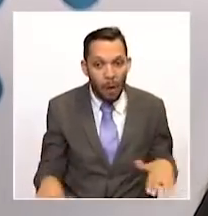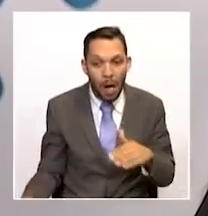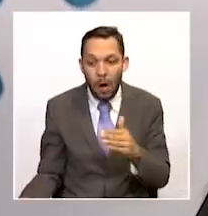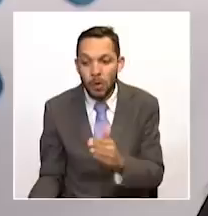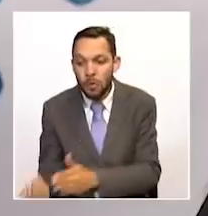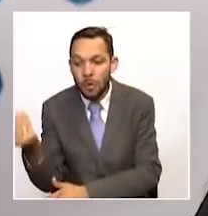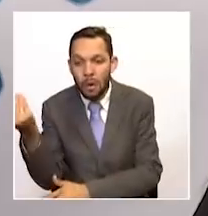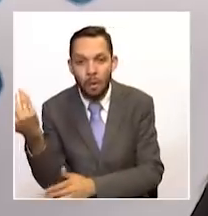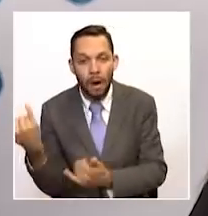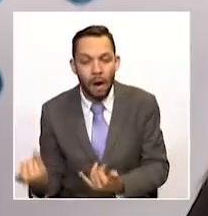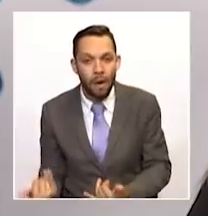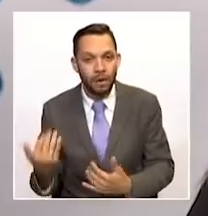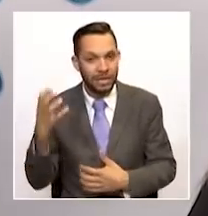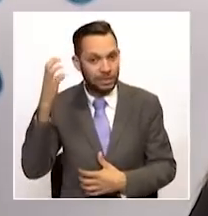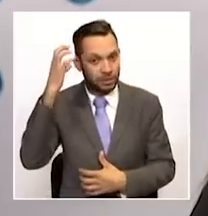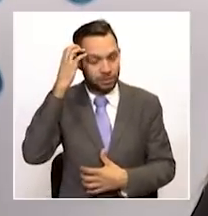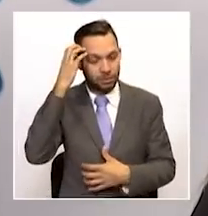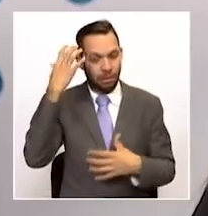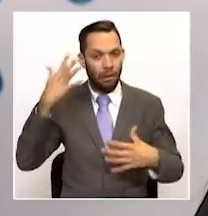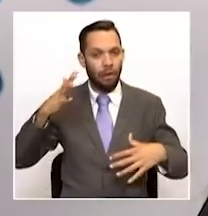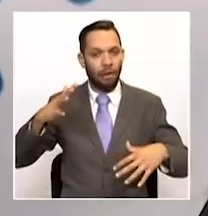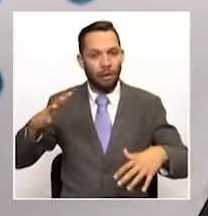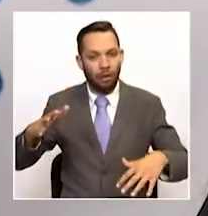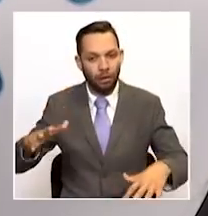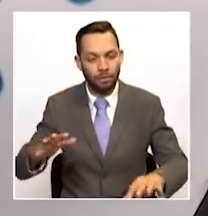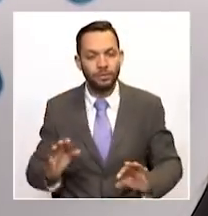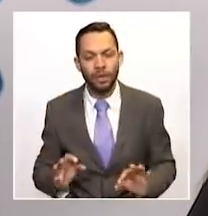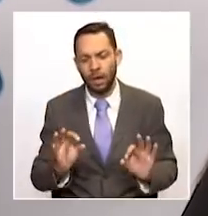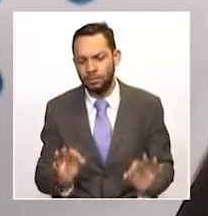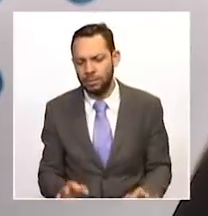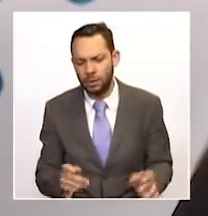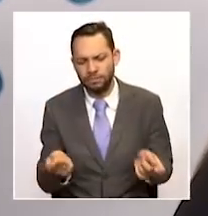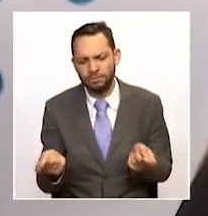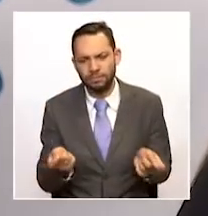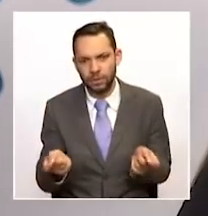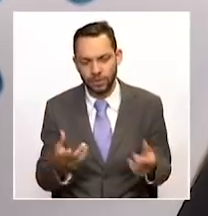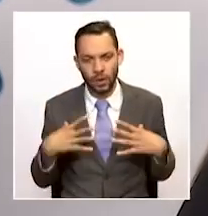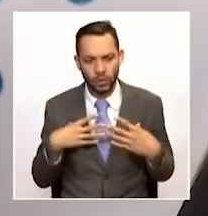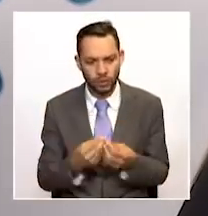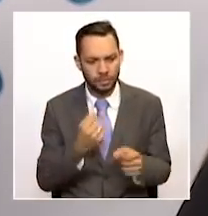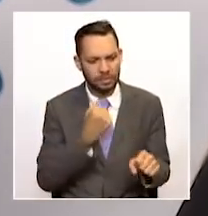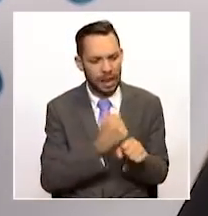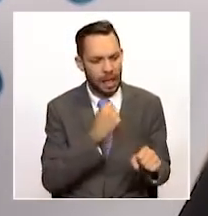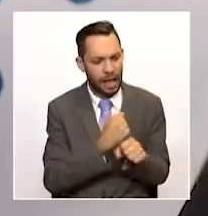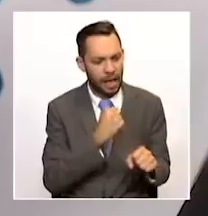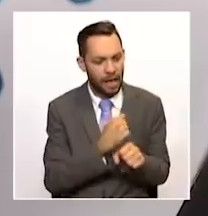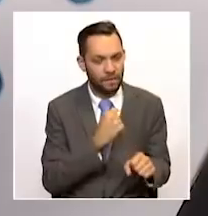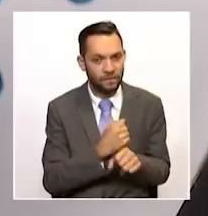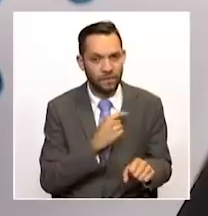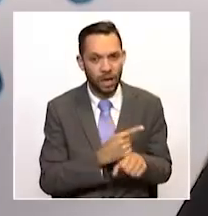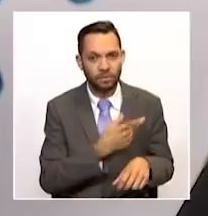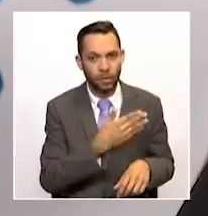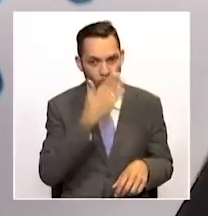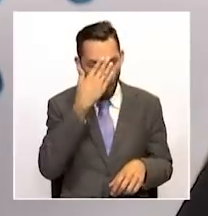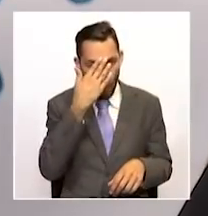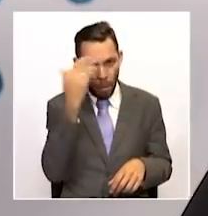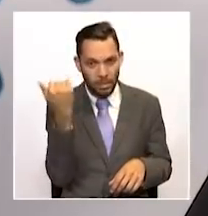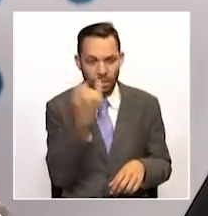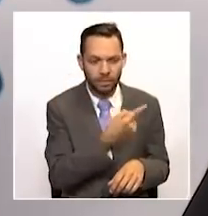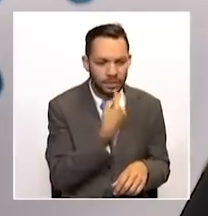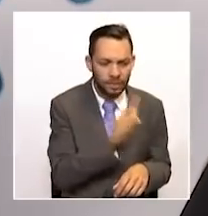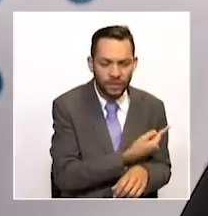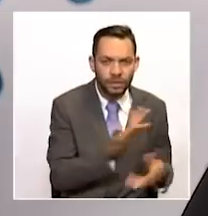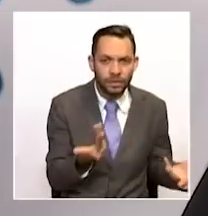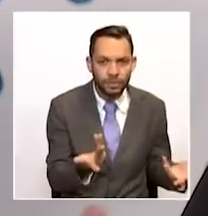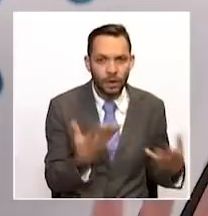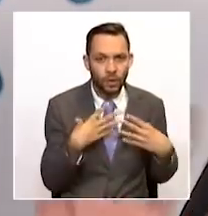en el alzheimer pero entonces nosotros nos preguntamos dentro del trabajo que se puede hacer en la universidad católica y era bueno es obvio que